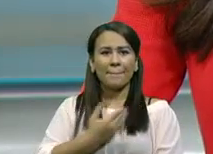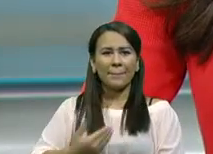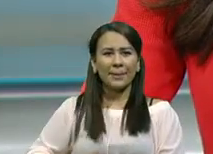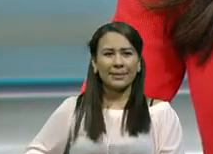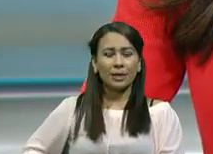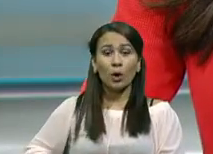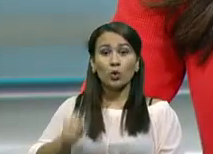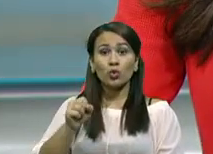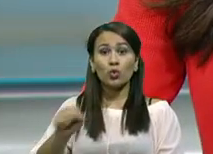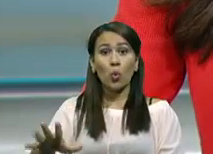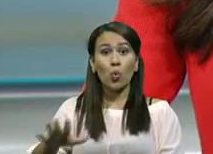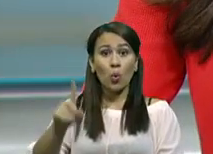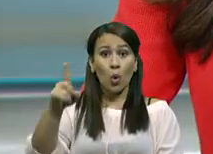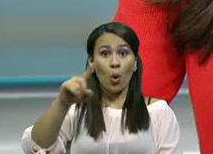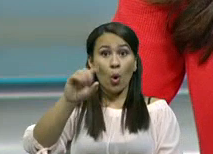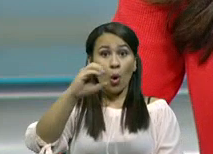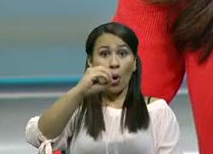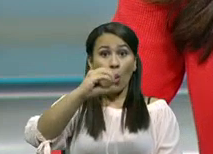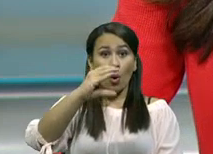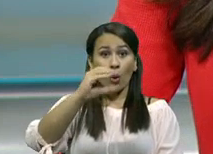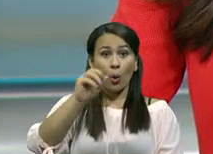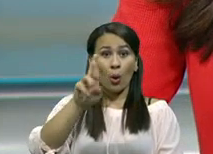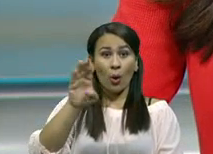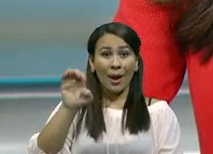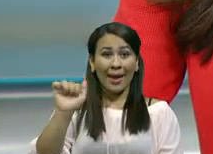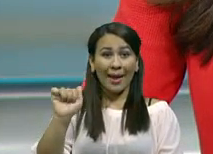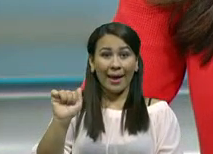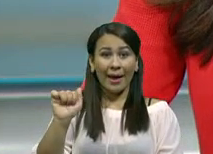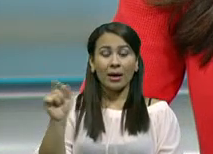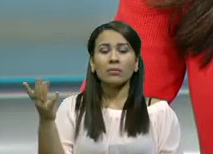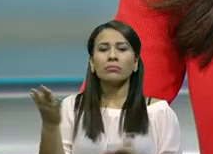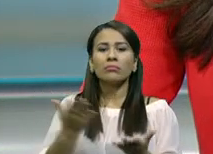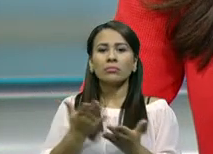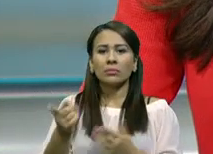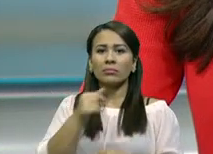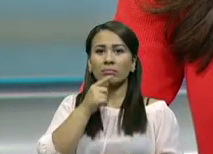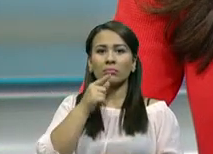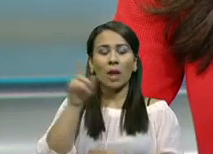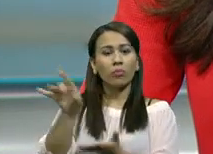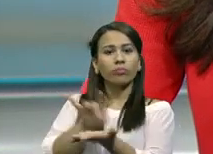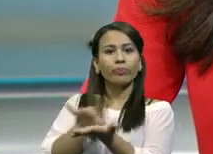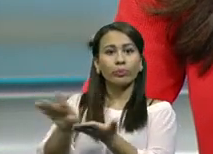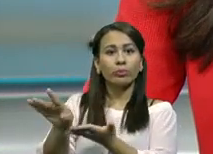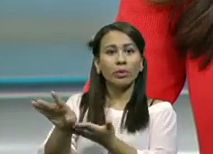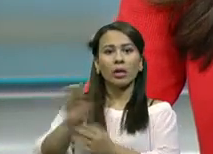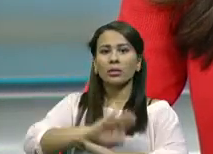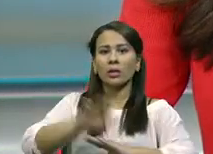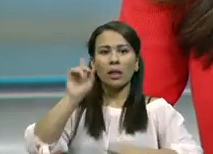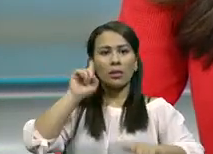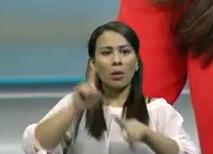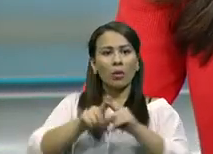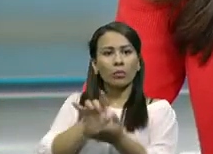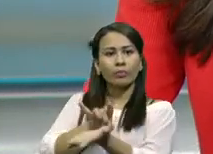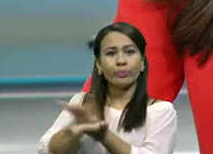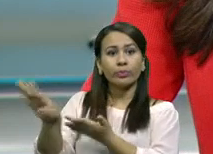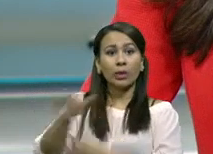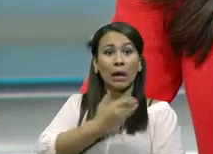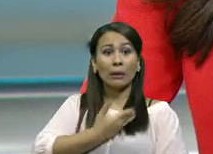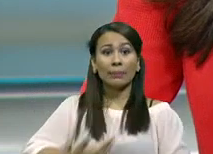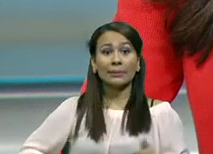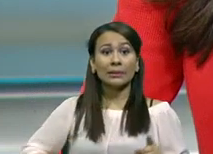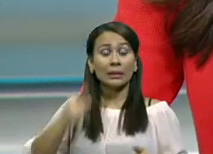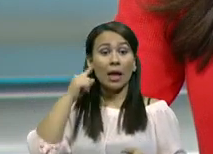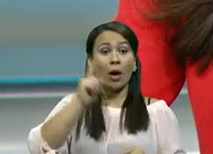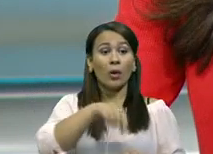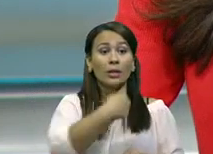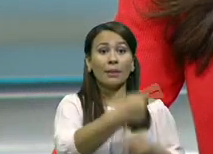se enfrentaron a la policía en una manifestación tras conocer que la Corte Constitucional confirmó la destitución de la mandataria. Sus detractores,